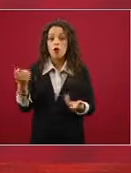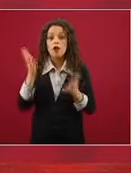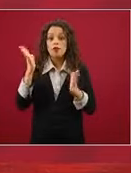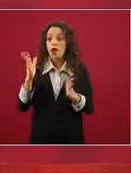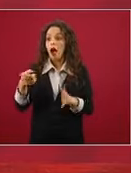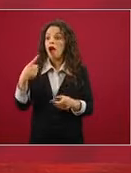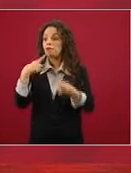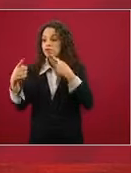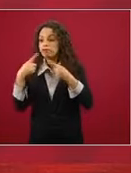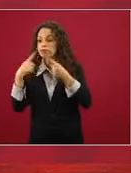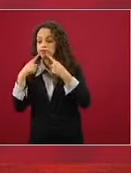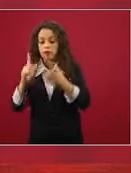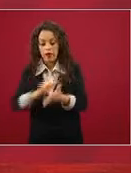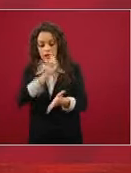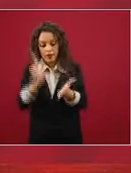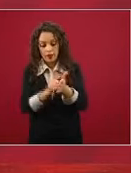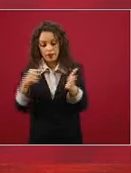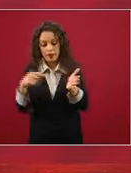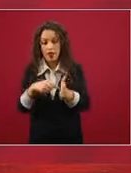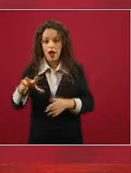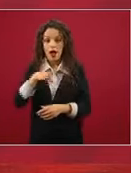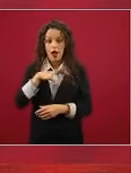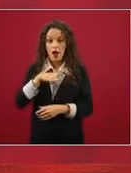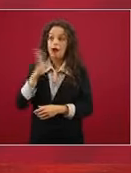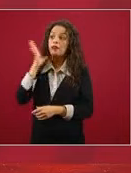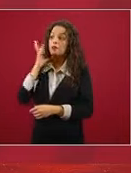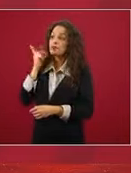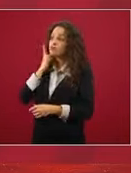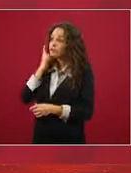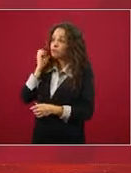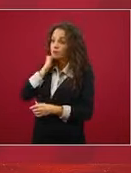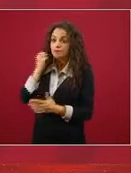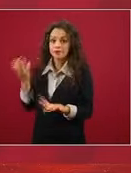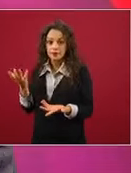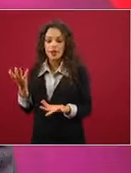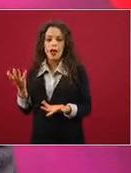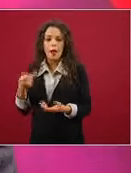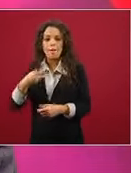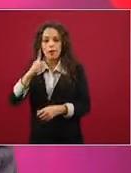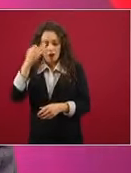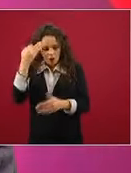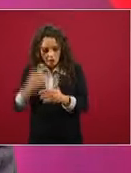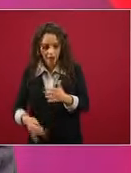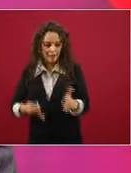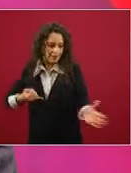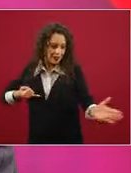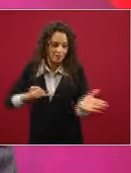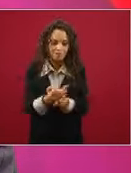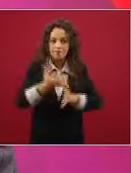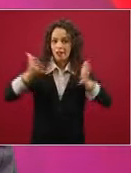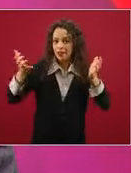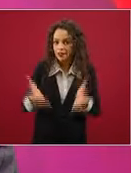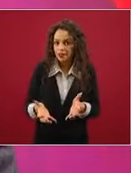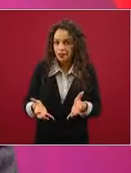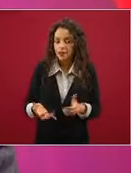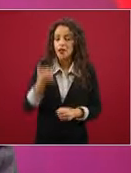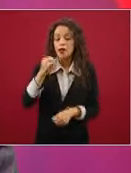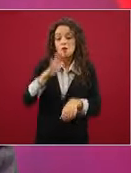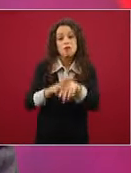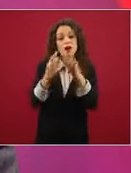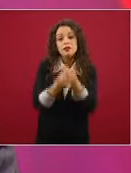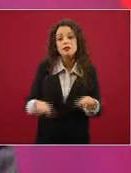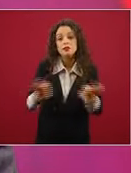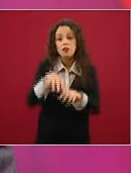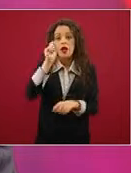se cumpla. Y pienso que no hay mejor vigilante que la ciudadanía. Si la ciudadanía es consciente del daño que pueden